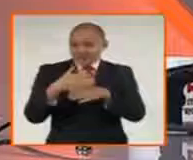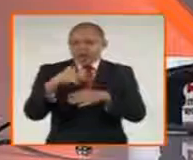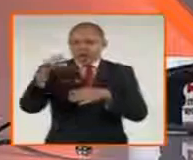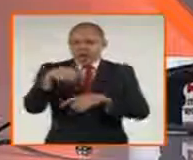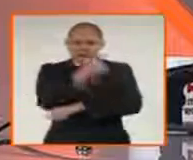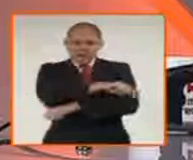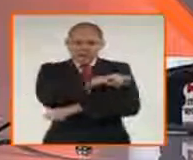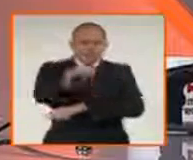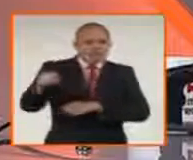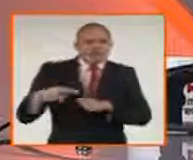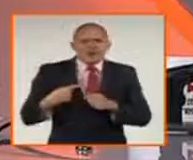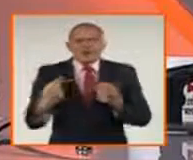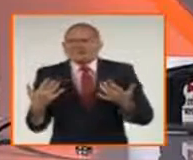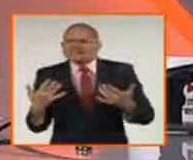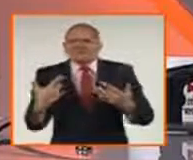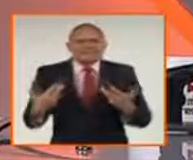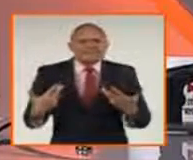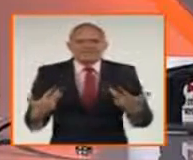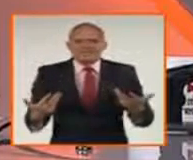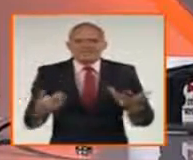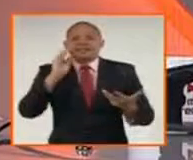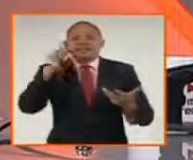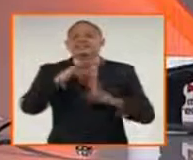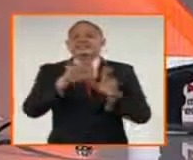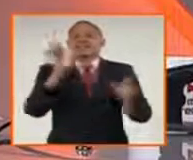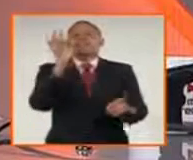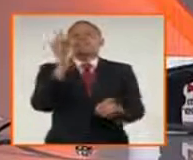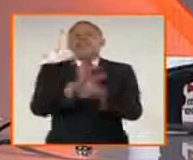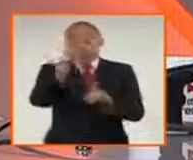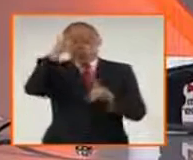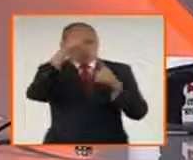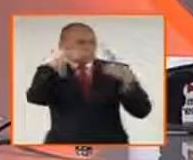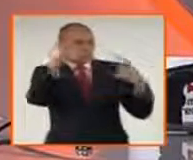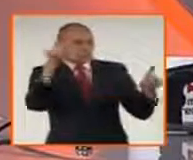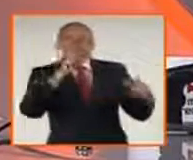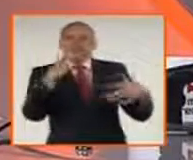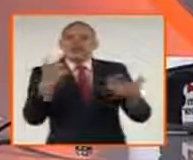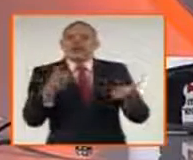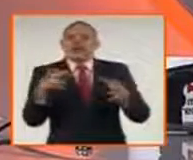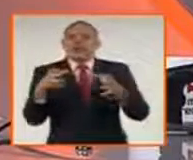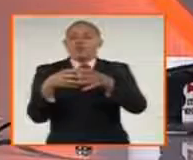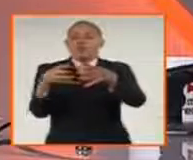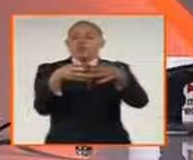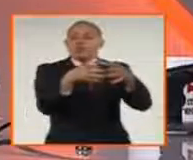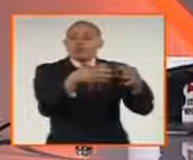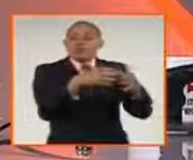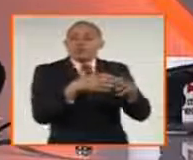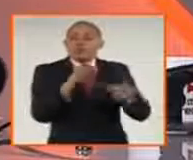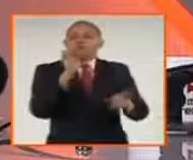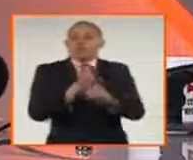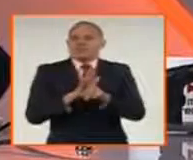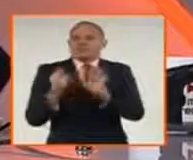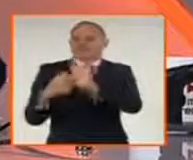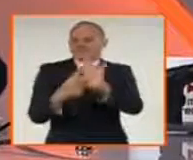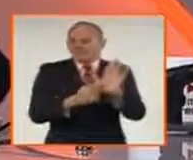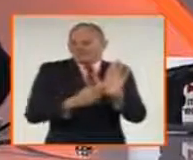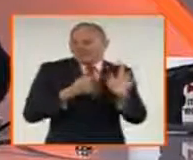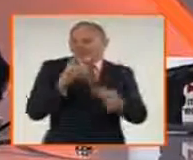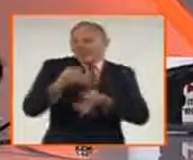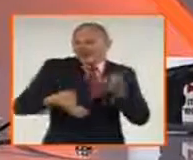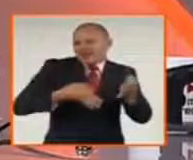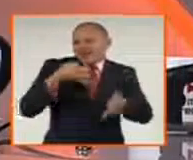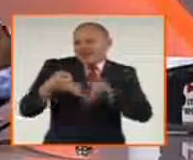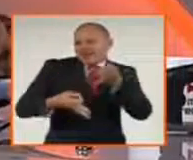porque ya empezó en todo el país la consulta popular al Código de las Familias, que luego irá a